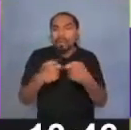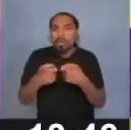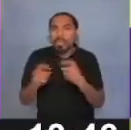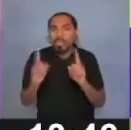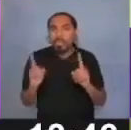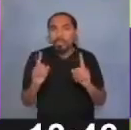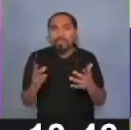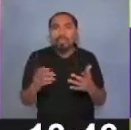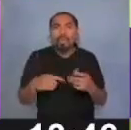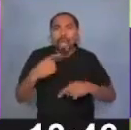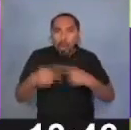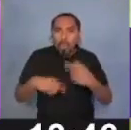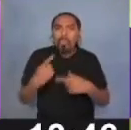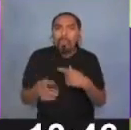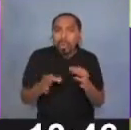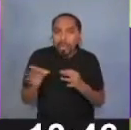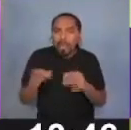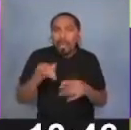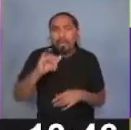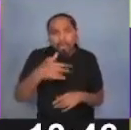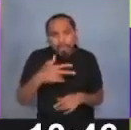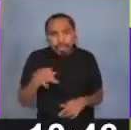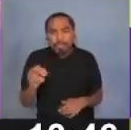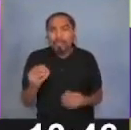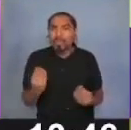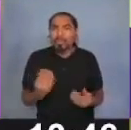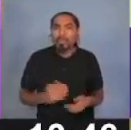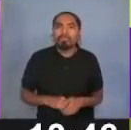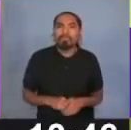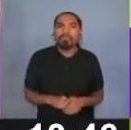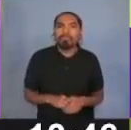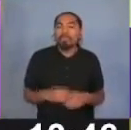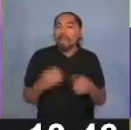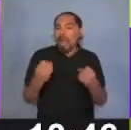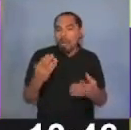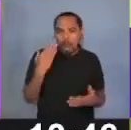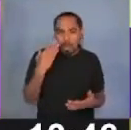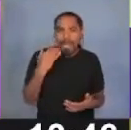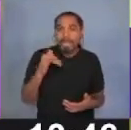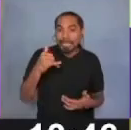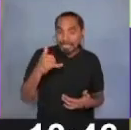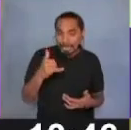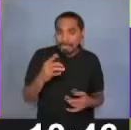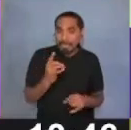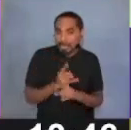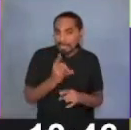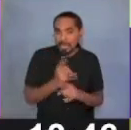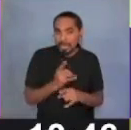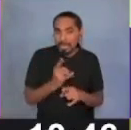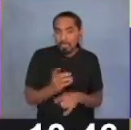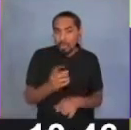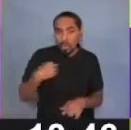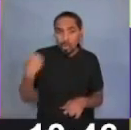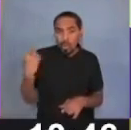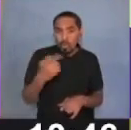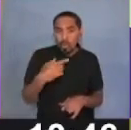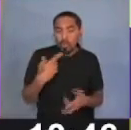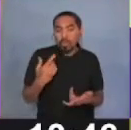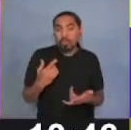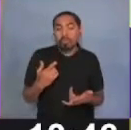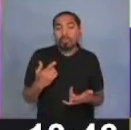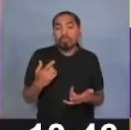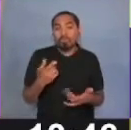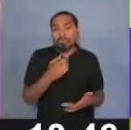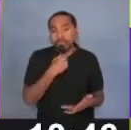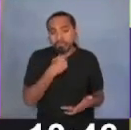con ellos? Bueno, buenas tardes. Sí, bueno, siempre está la vocación de diálogo. De hecho, estamos trabajando